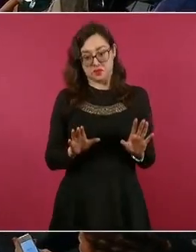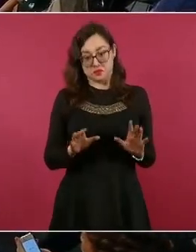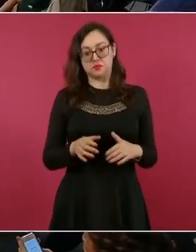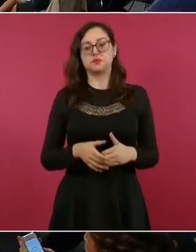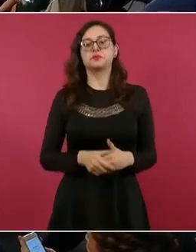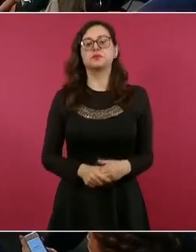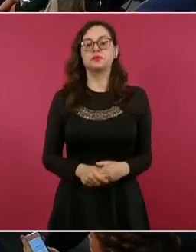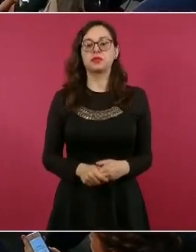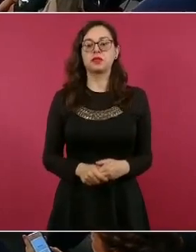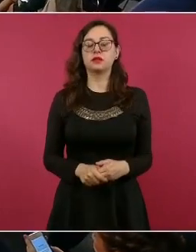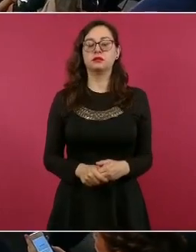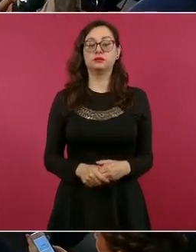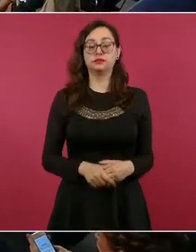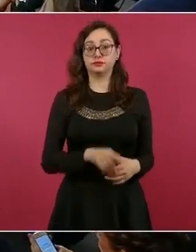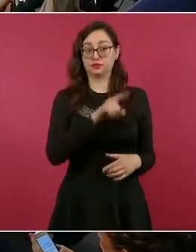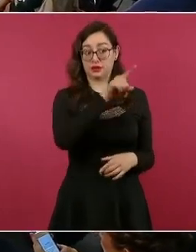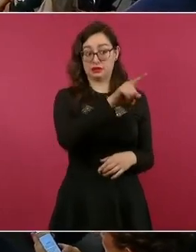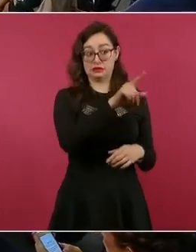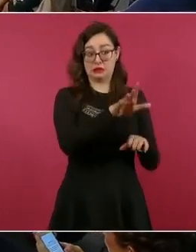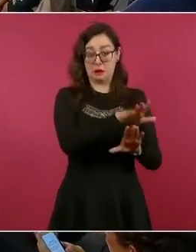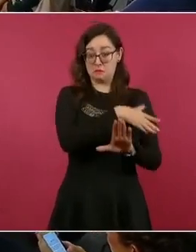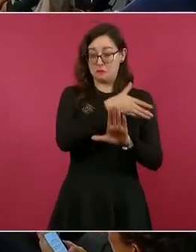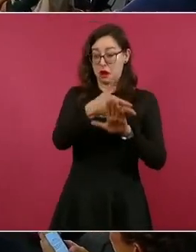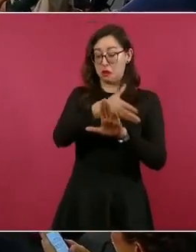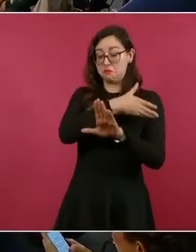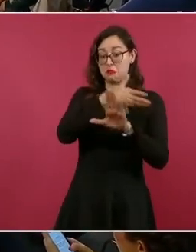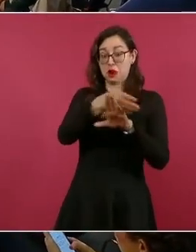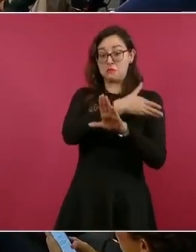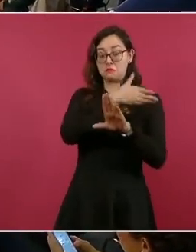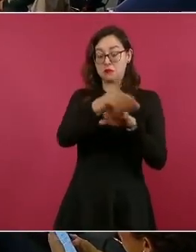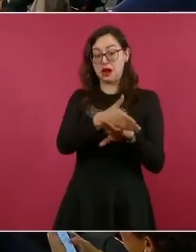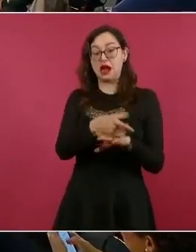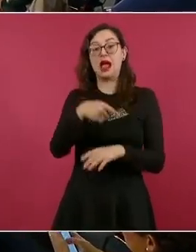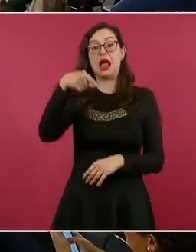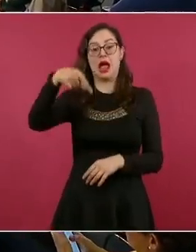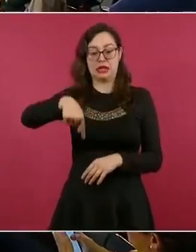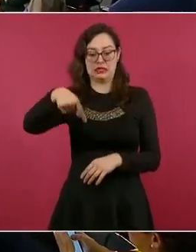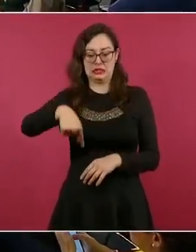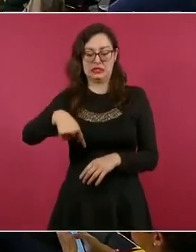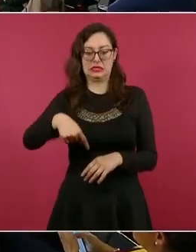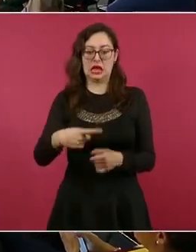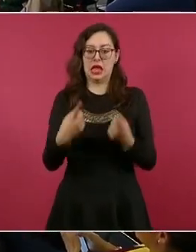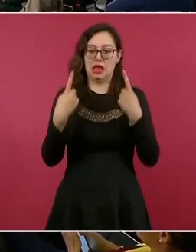al mismo tiempo comienza lo de la guerra sucia, lo de la mención,